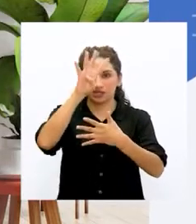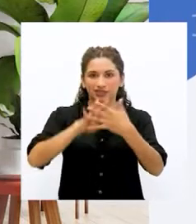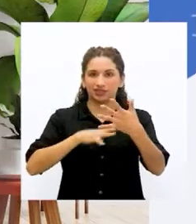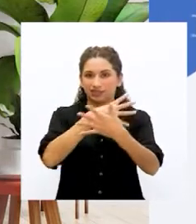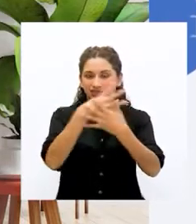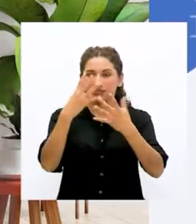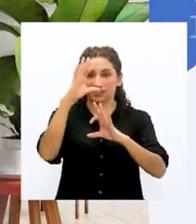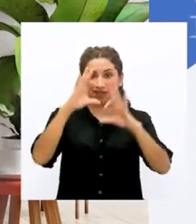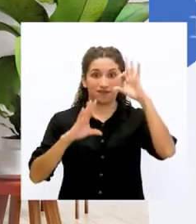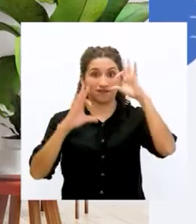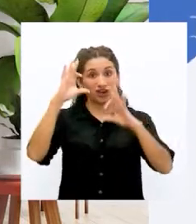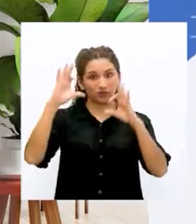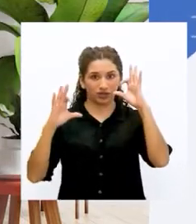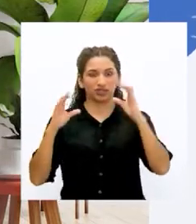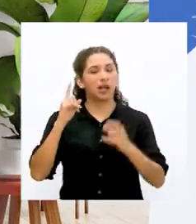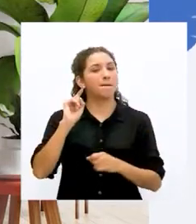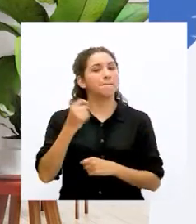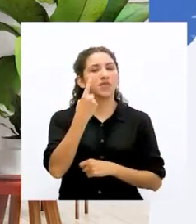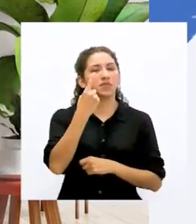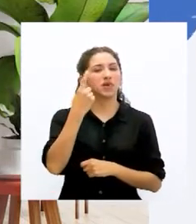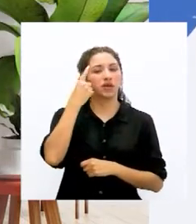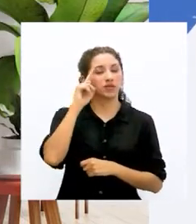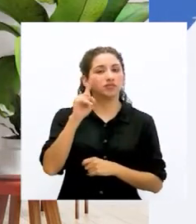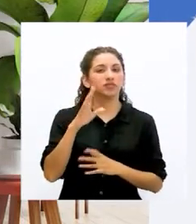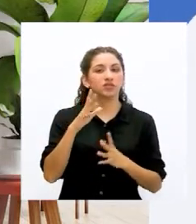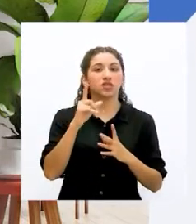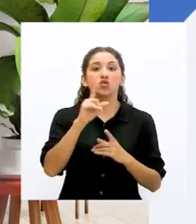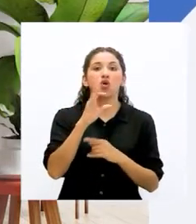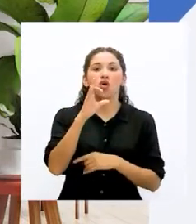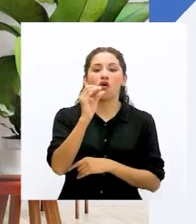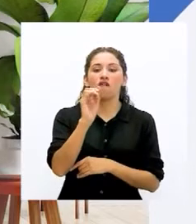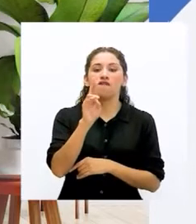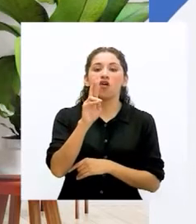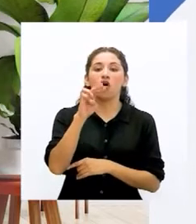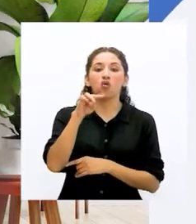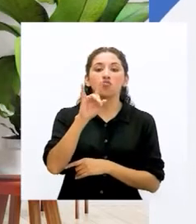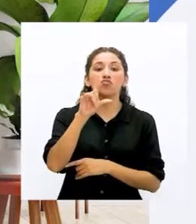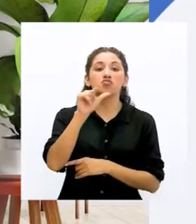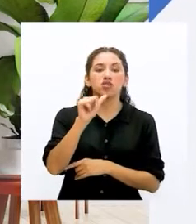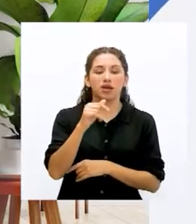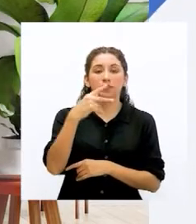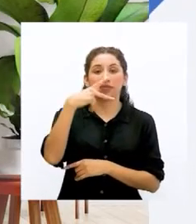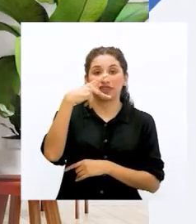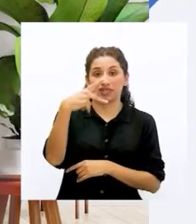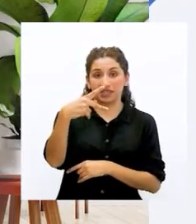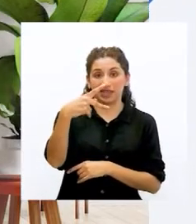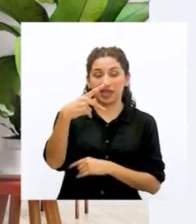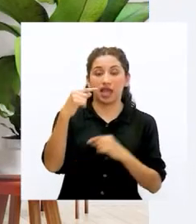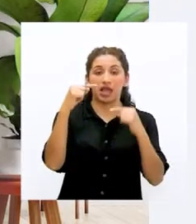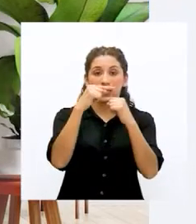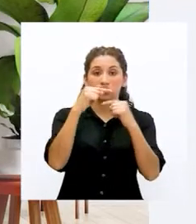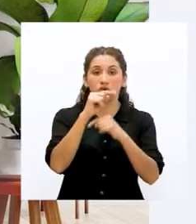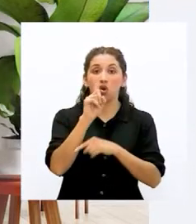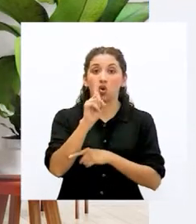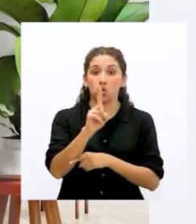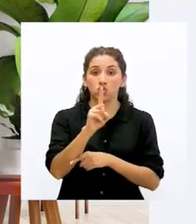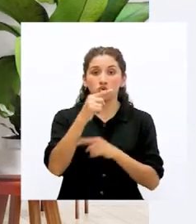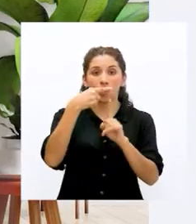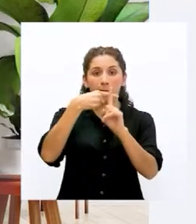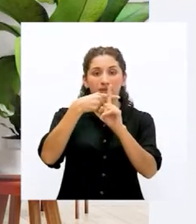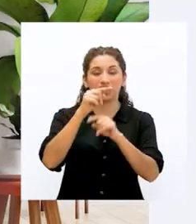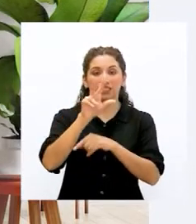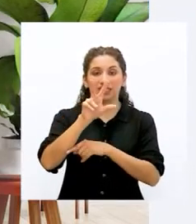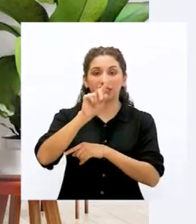frecuencias. Para ello, se utiliza la fórmula de Sturges. K es igual a 1 más